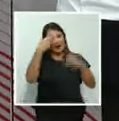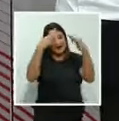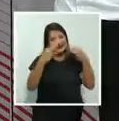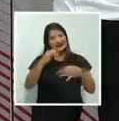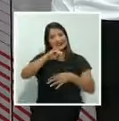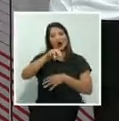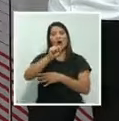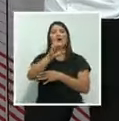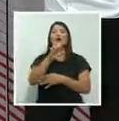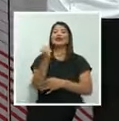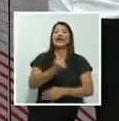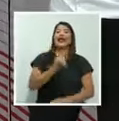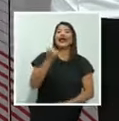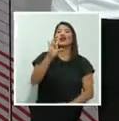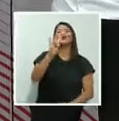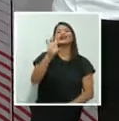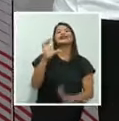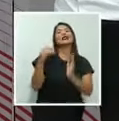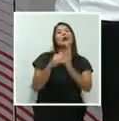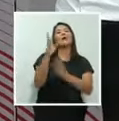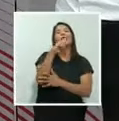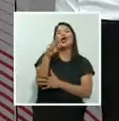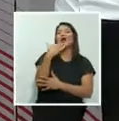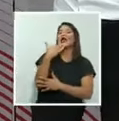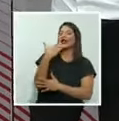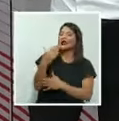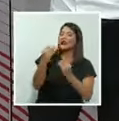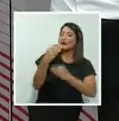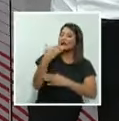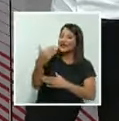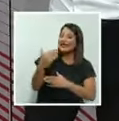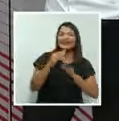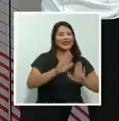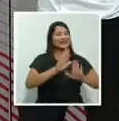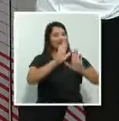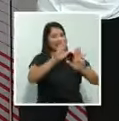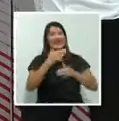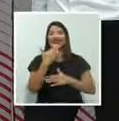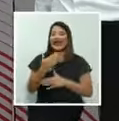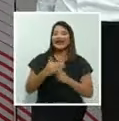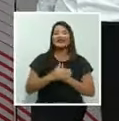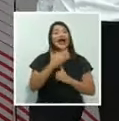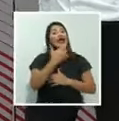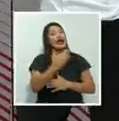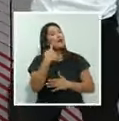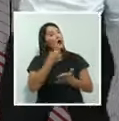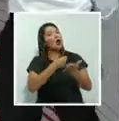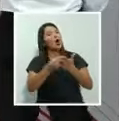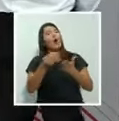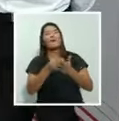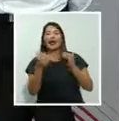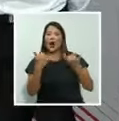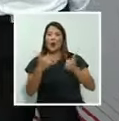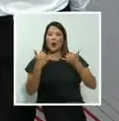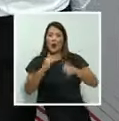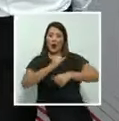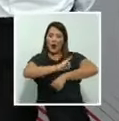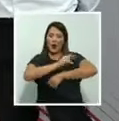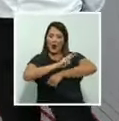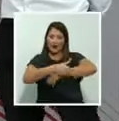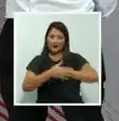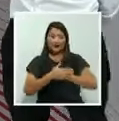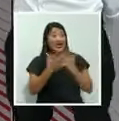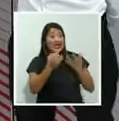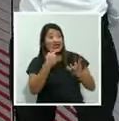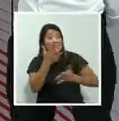José. 700,000 colones. Gracias. ¿Bien? Muchas gracias. Gracias. Y gracias por comprar los productos de la Junta.